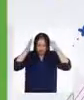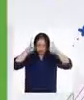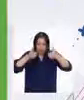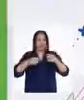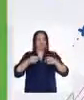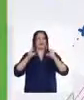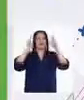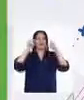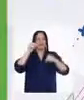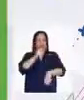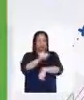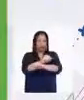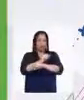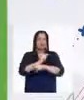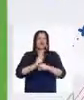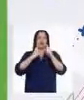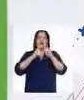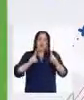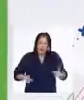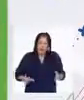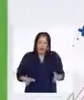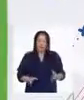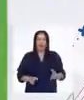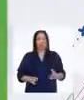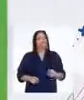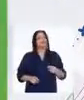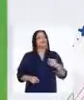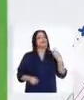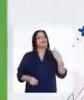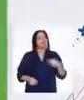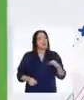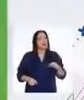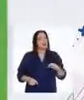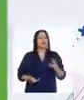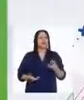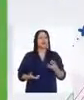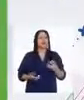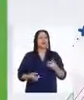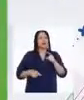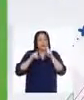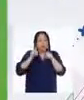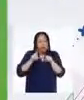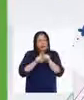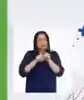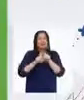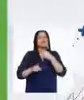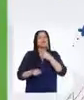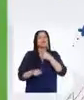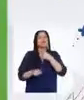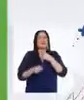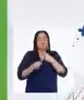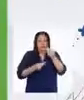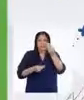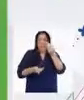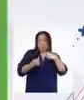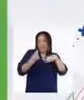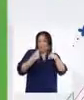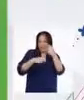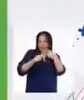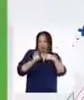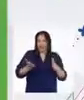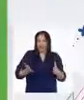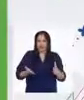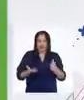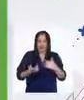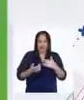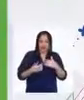fútbol. Pero siempre había un tema de que me gustaban los negocios, me lo acercaba